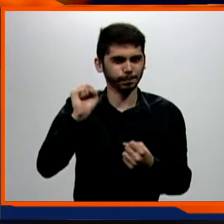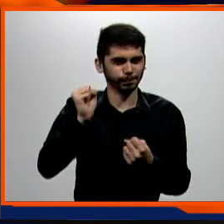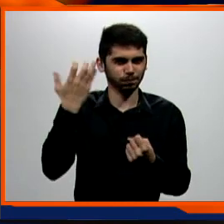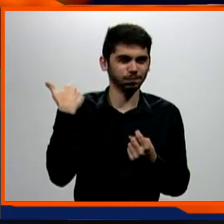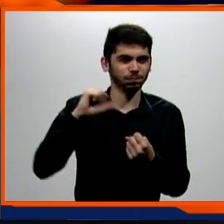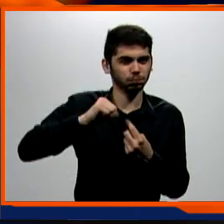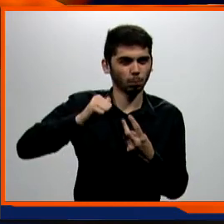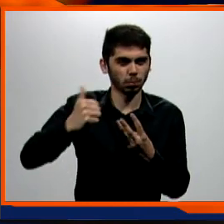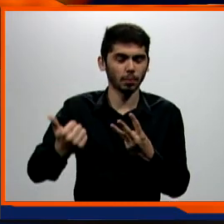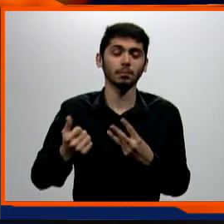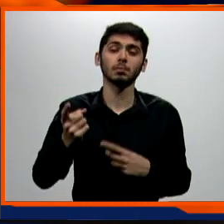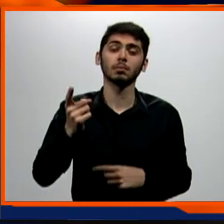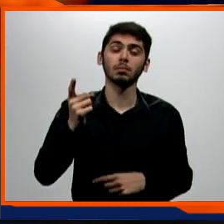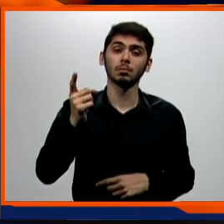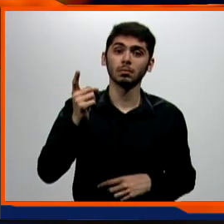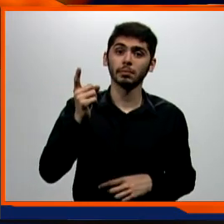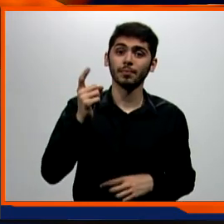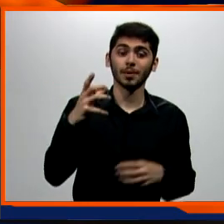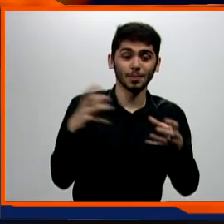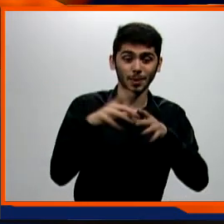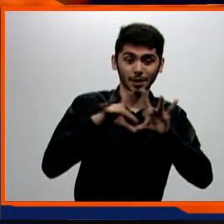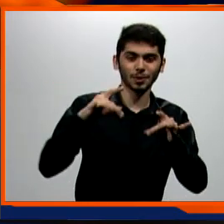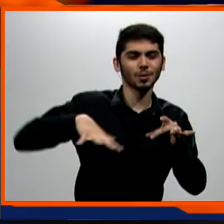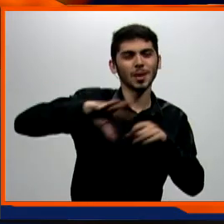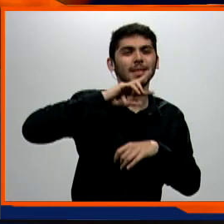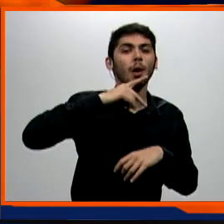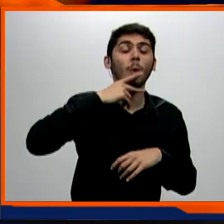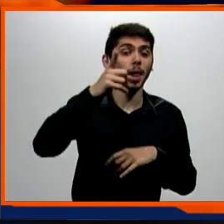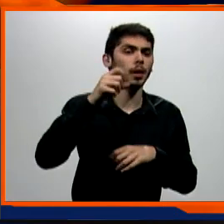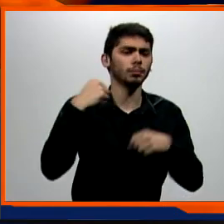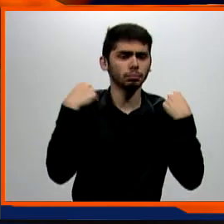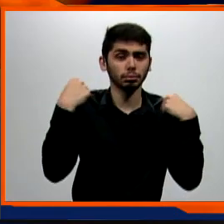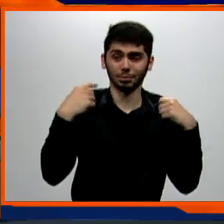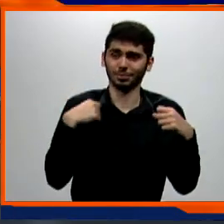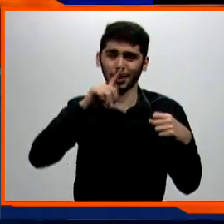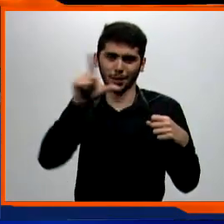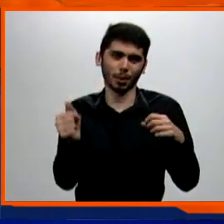año 2010. El seleccionado está entrenándose en San Juan y allí estuvo Deporte B Noticias.